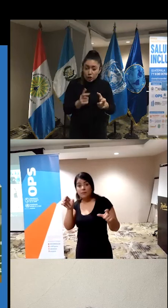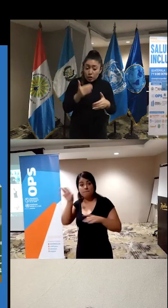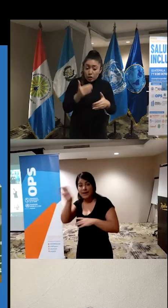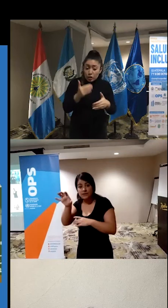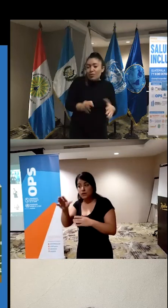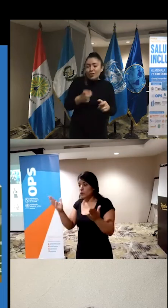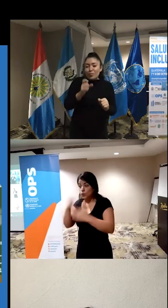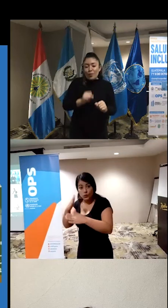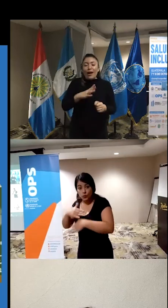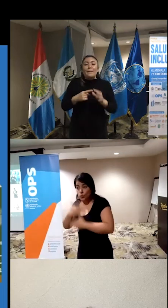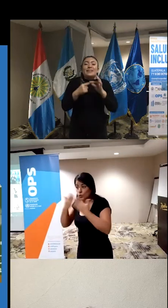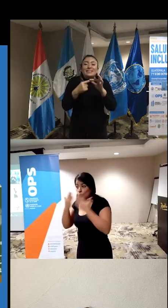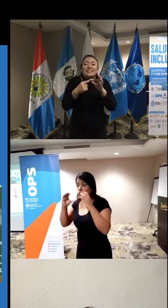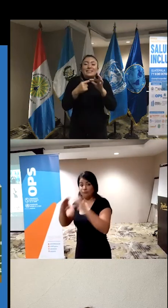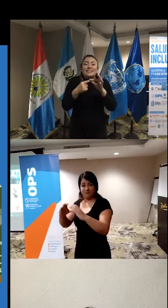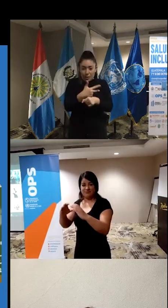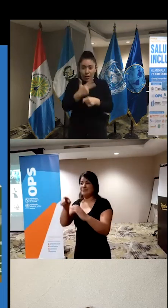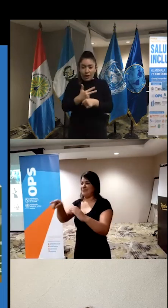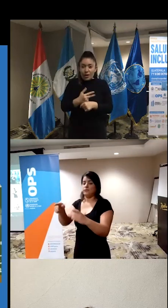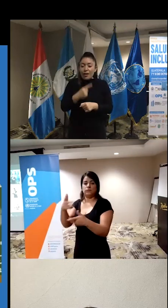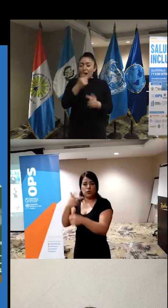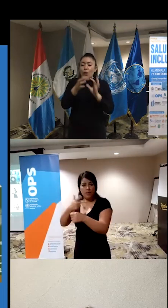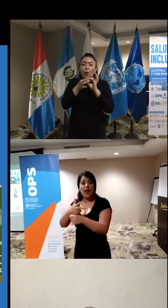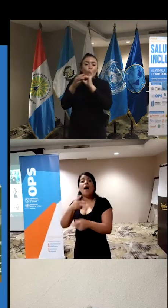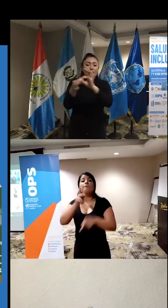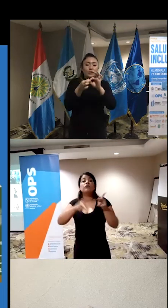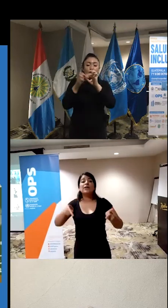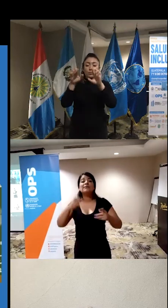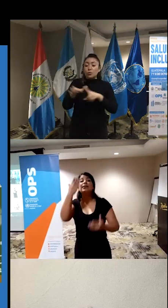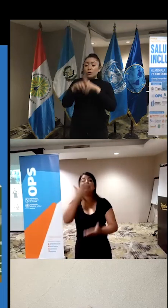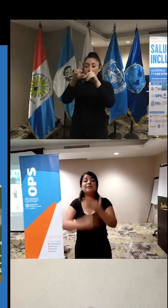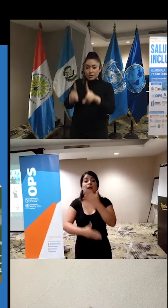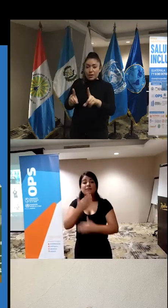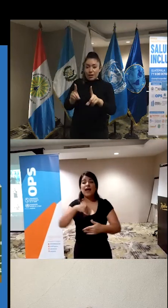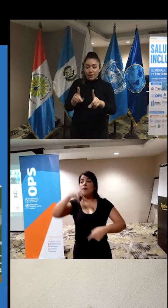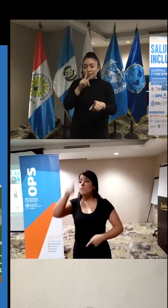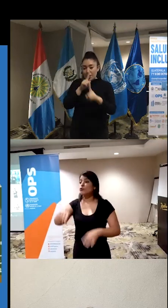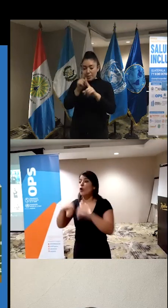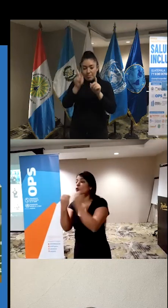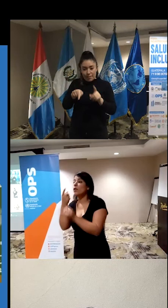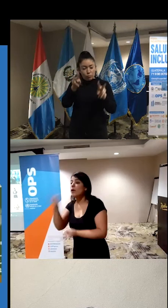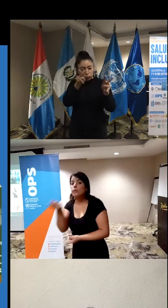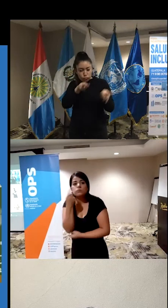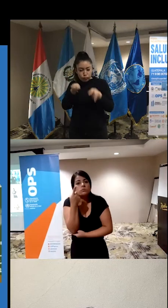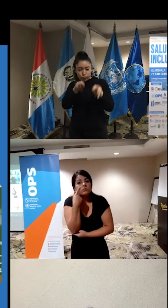está gestando, como en Guatemala, las organizaciones de las personas con discapacidad deben de ser vigilantes sobre este